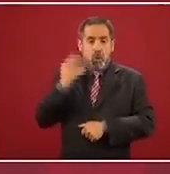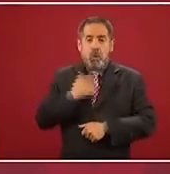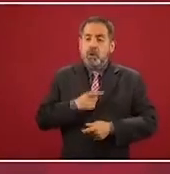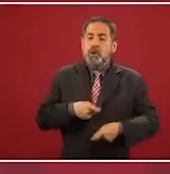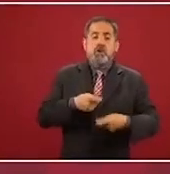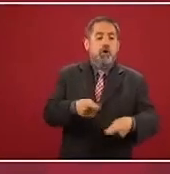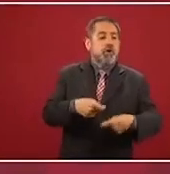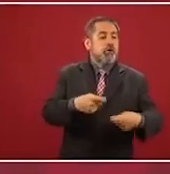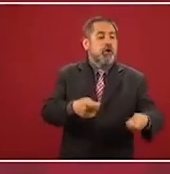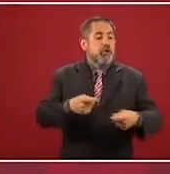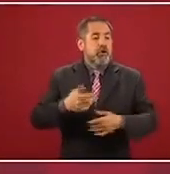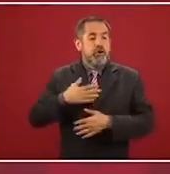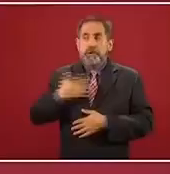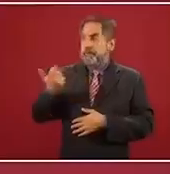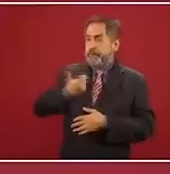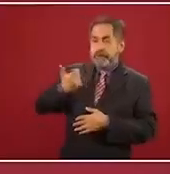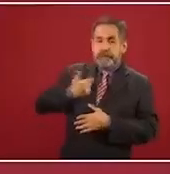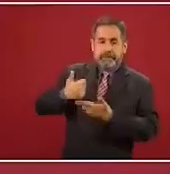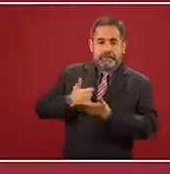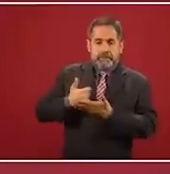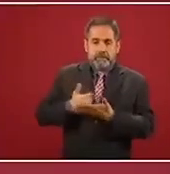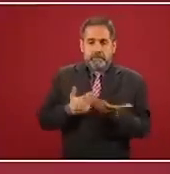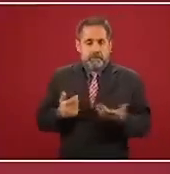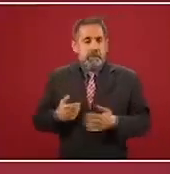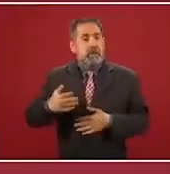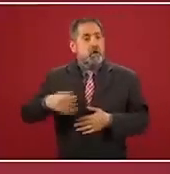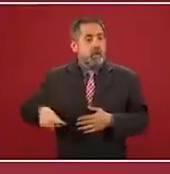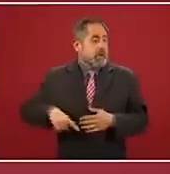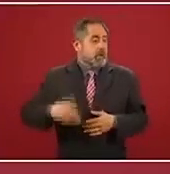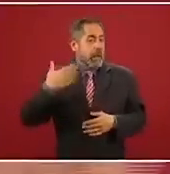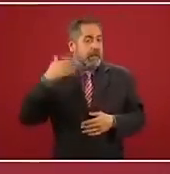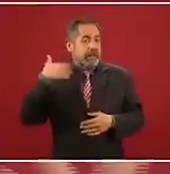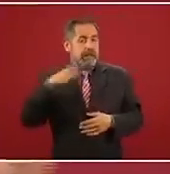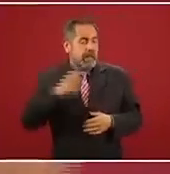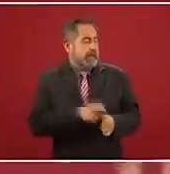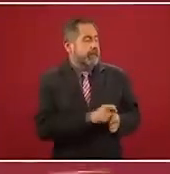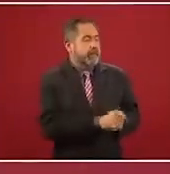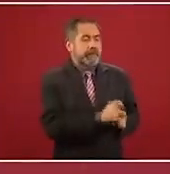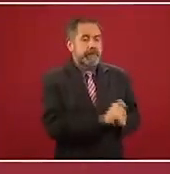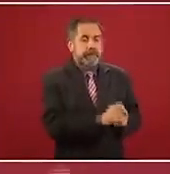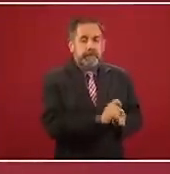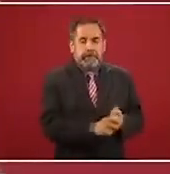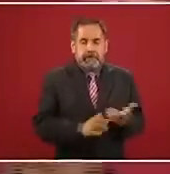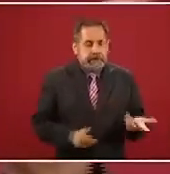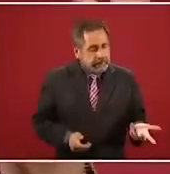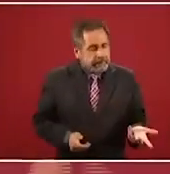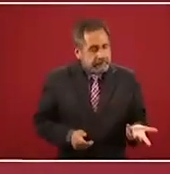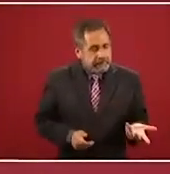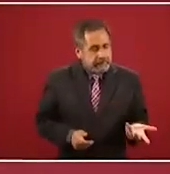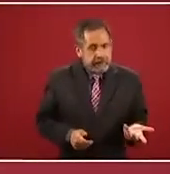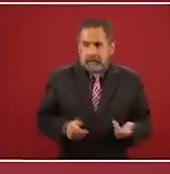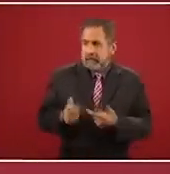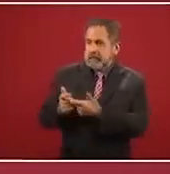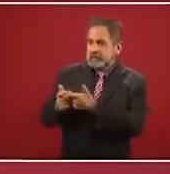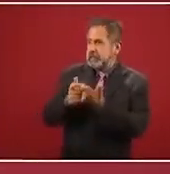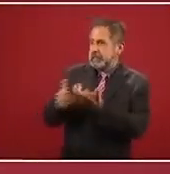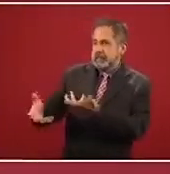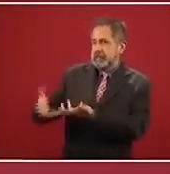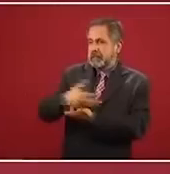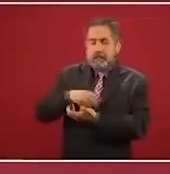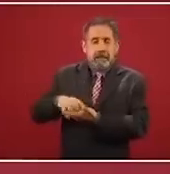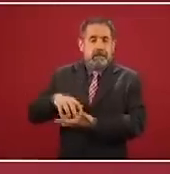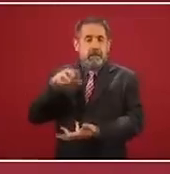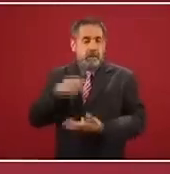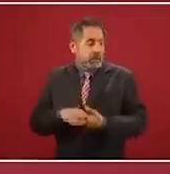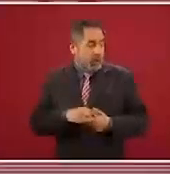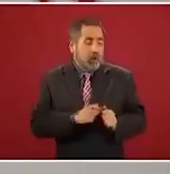y el sistema lo que hace es pagar. Es decir, el gobierno, el dinero público que es de todas y todos nosotros